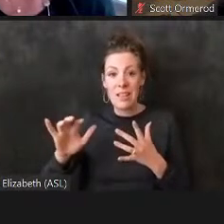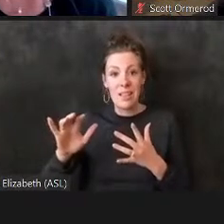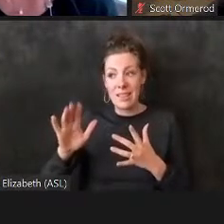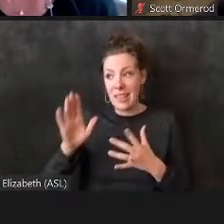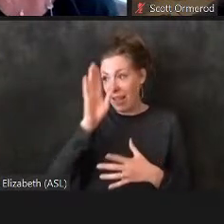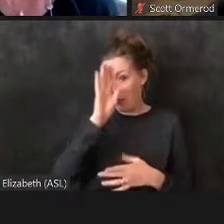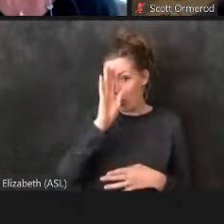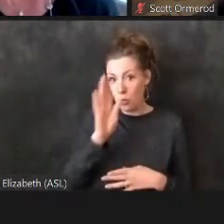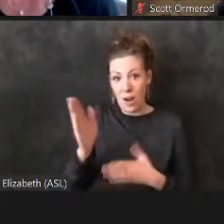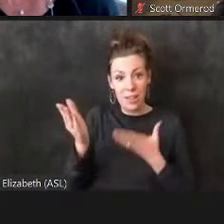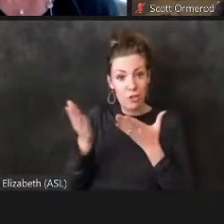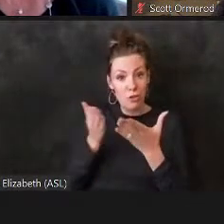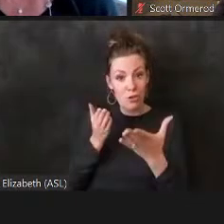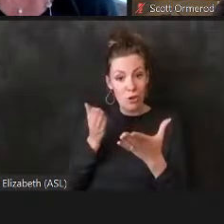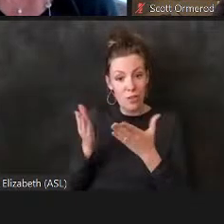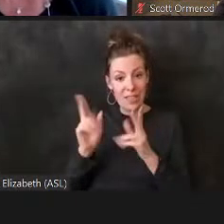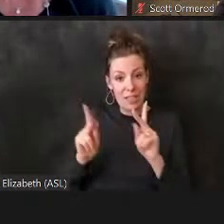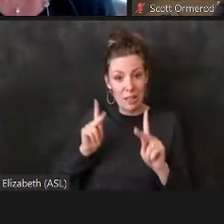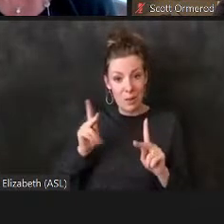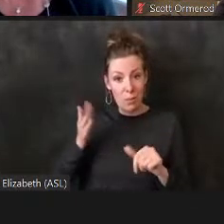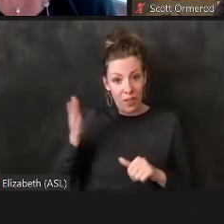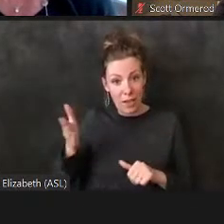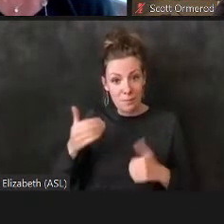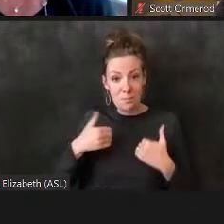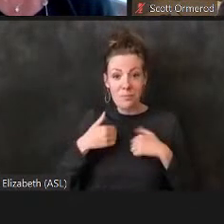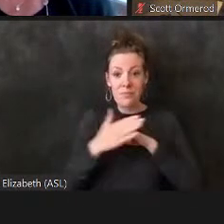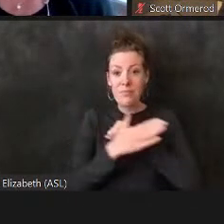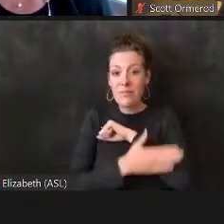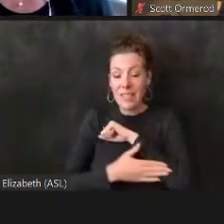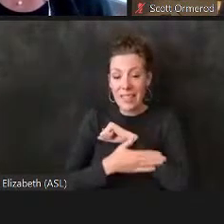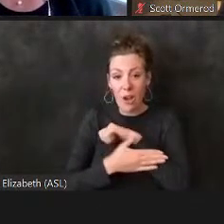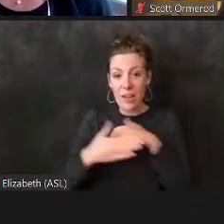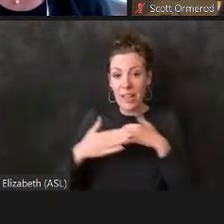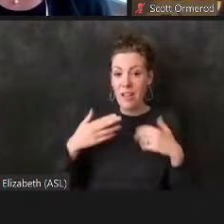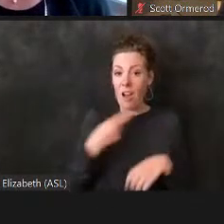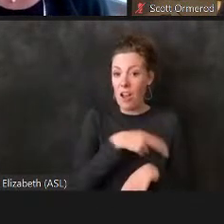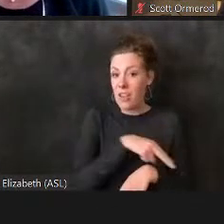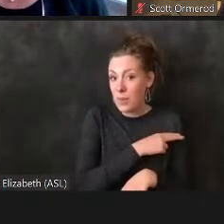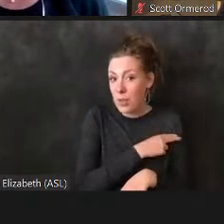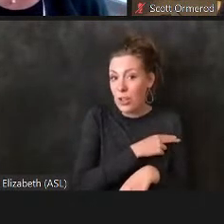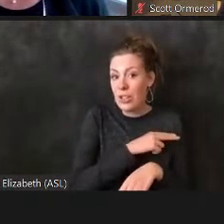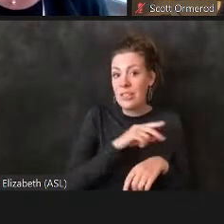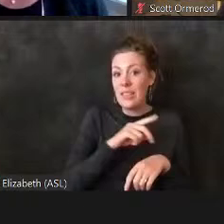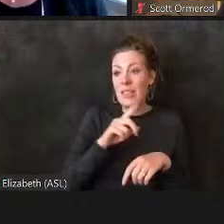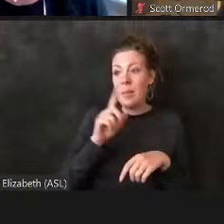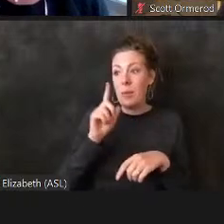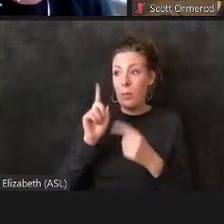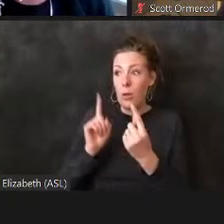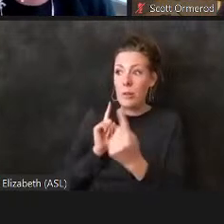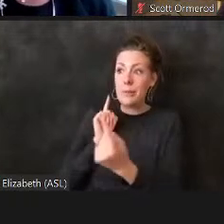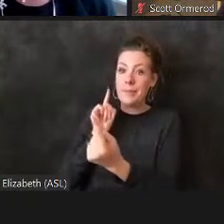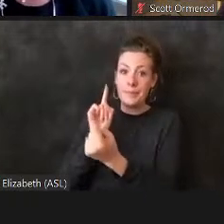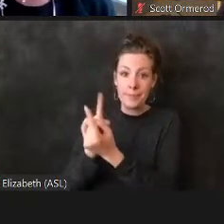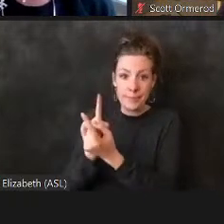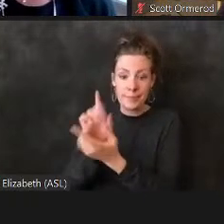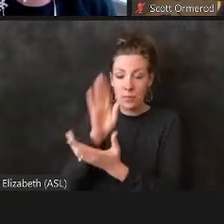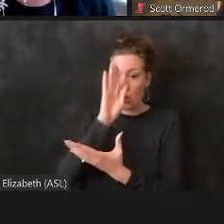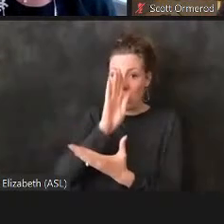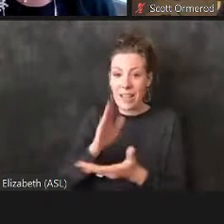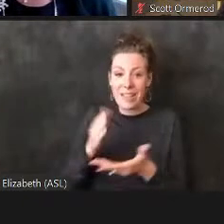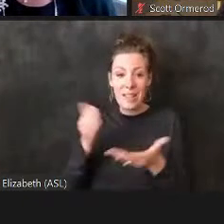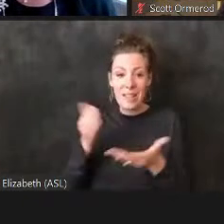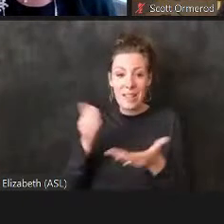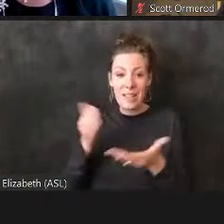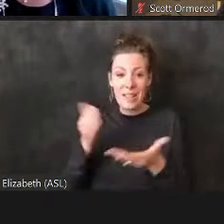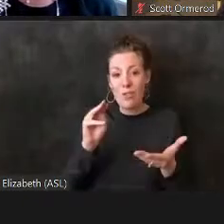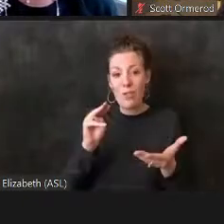Mateo. Ellos a veces corren servicios directos a los servicios de ciertos planes médicos que hay.